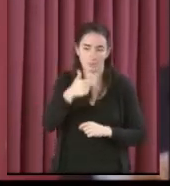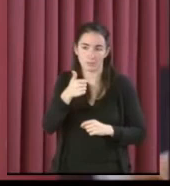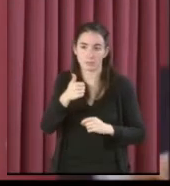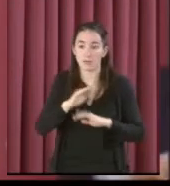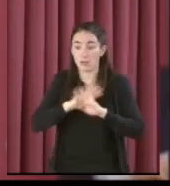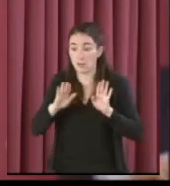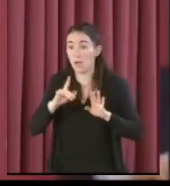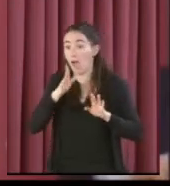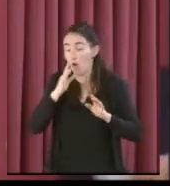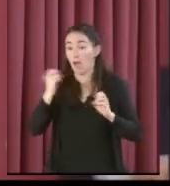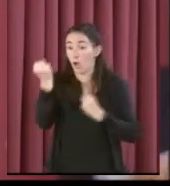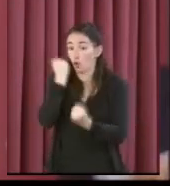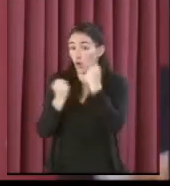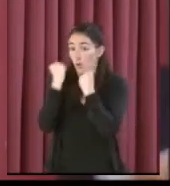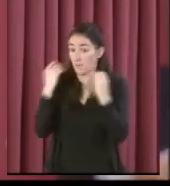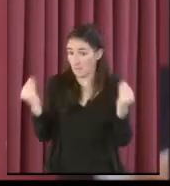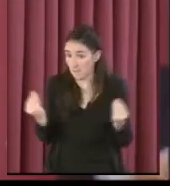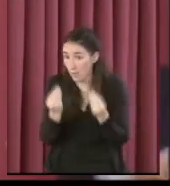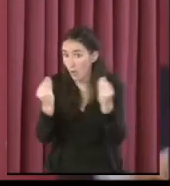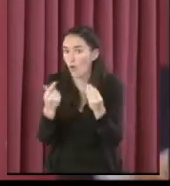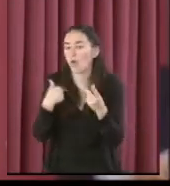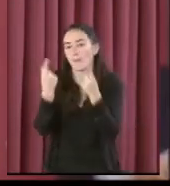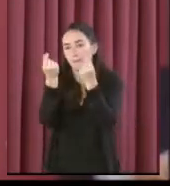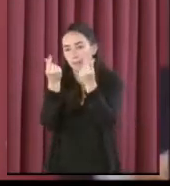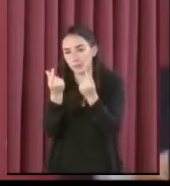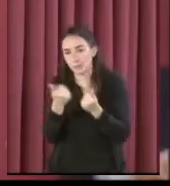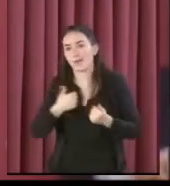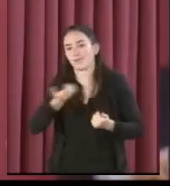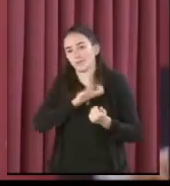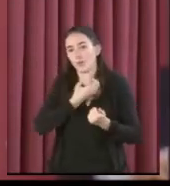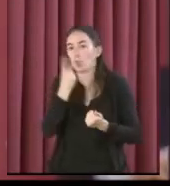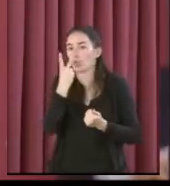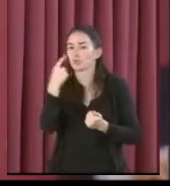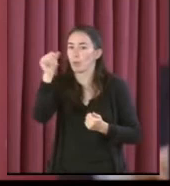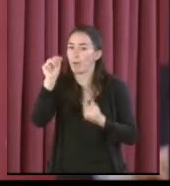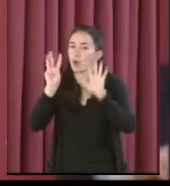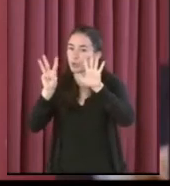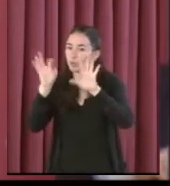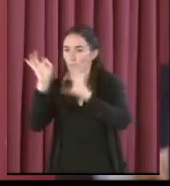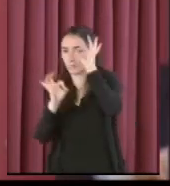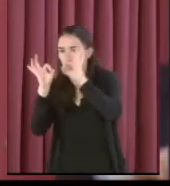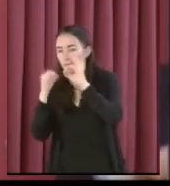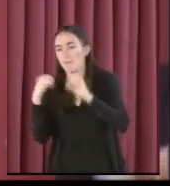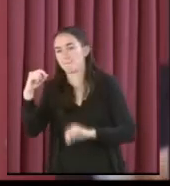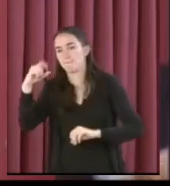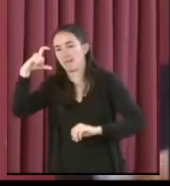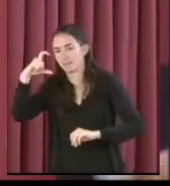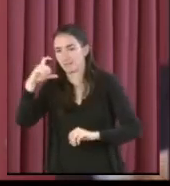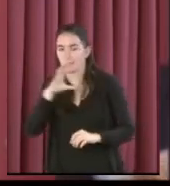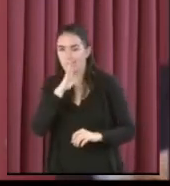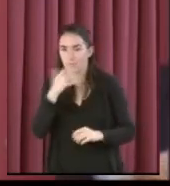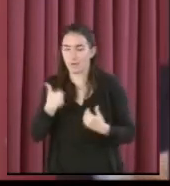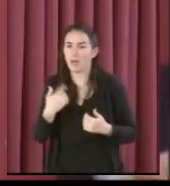permitido incrementar el presupuesto municipal un 2,18% respecto al año pasado, hasta alcanzar